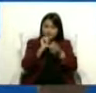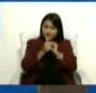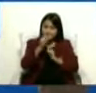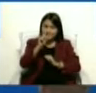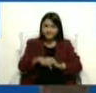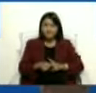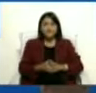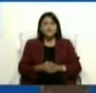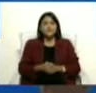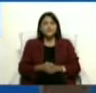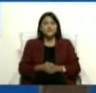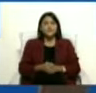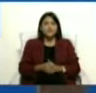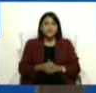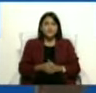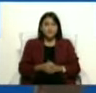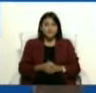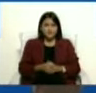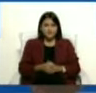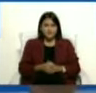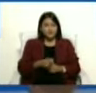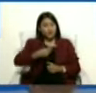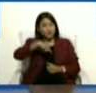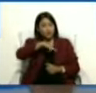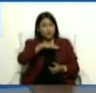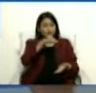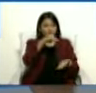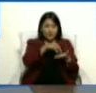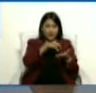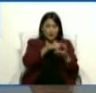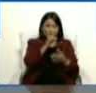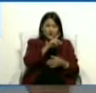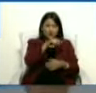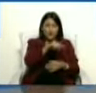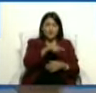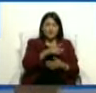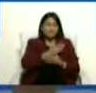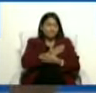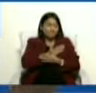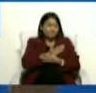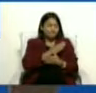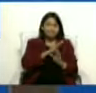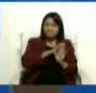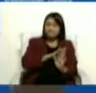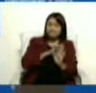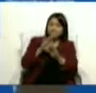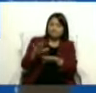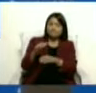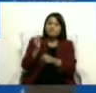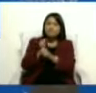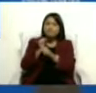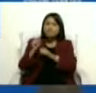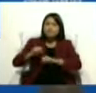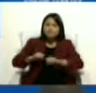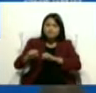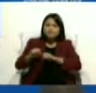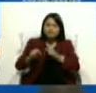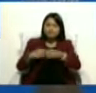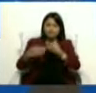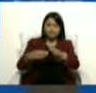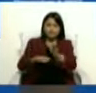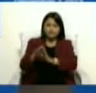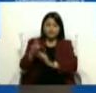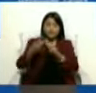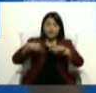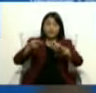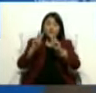De parte nuestra, desde Carabobo y Venezuela, cuenten con un pueblo inclinado al trabajo, al progreso y a la